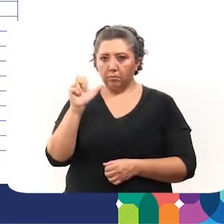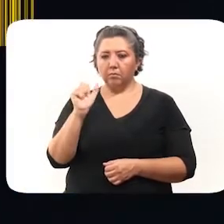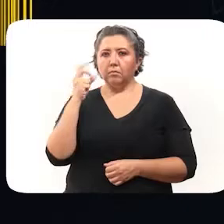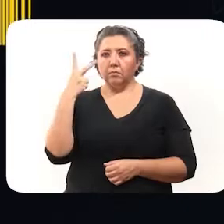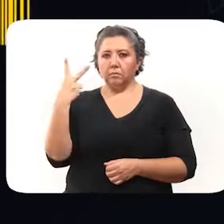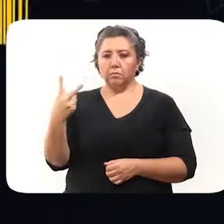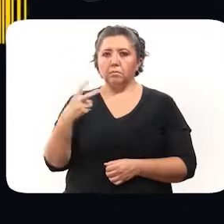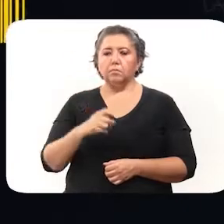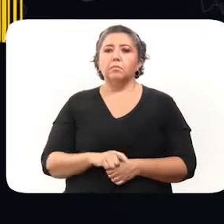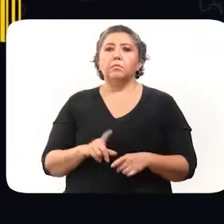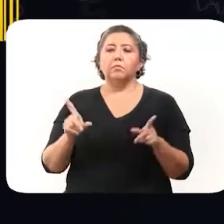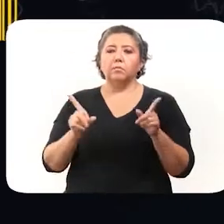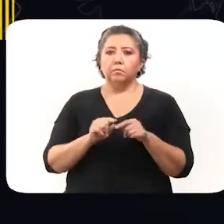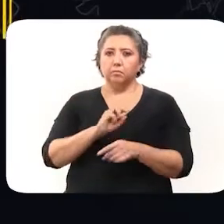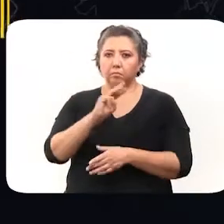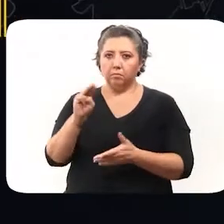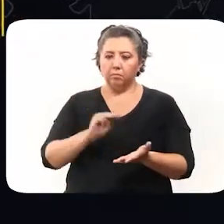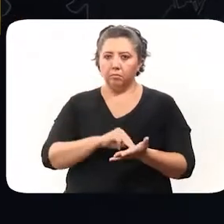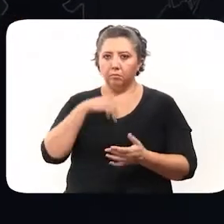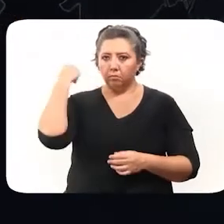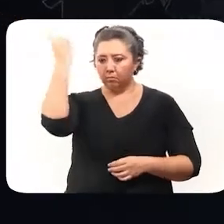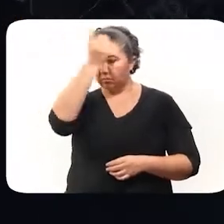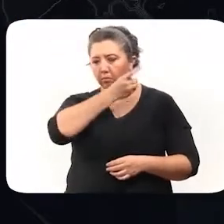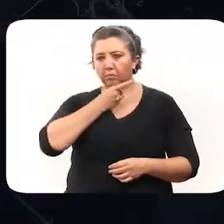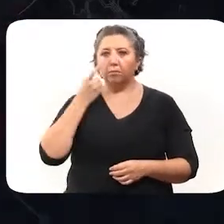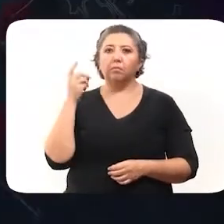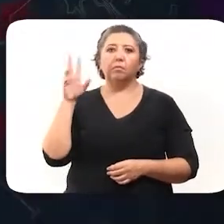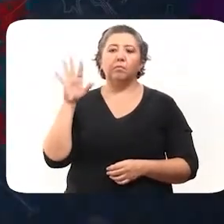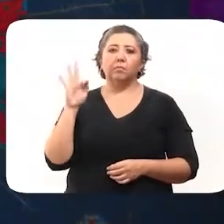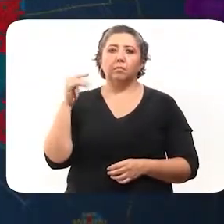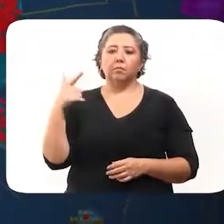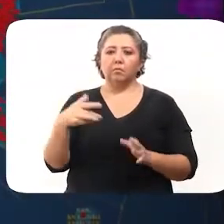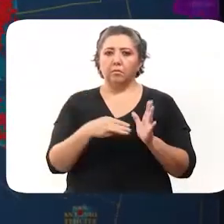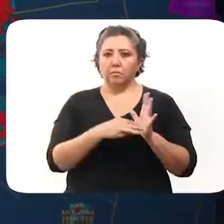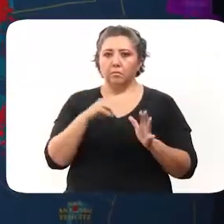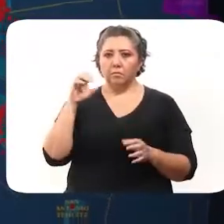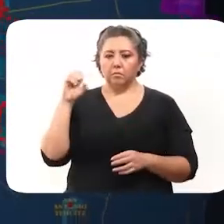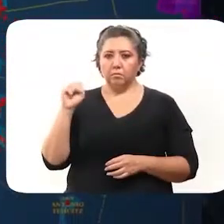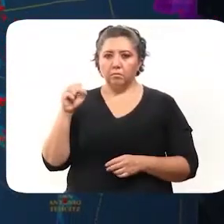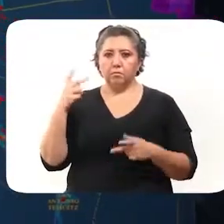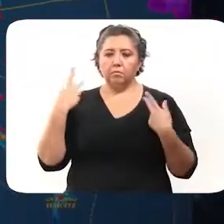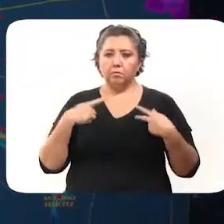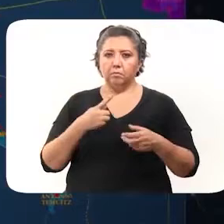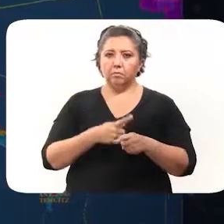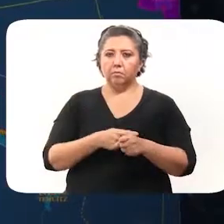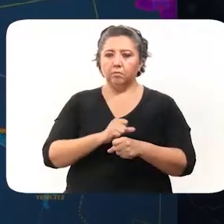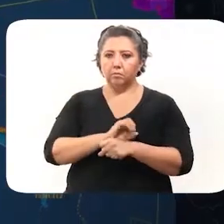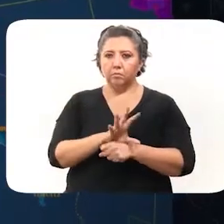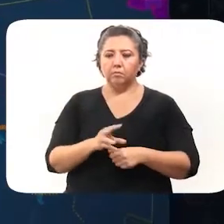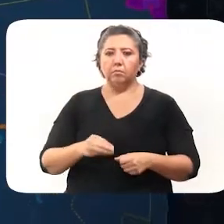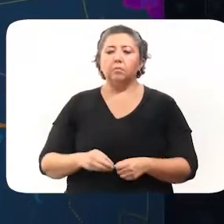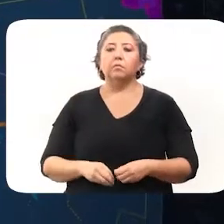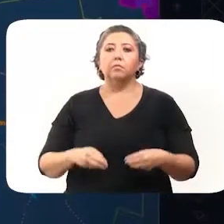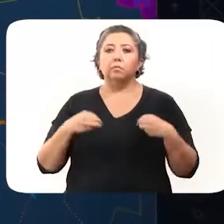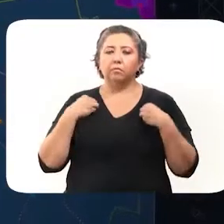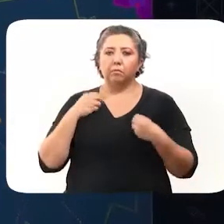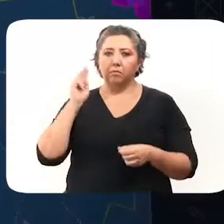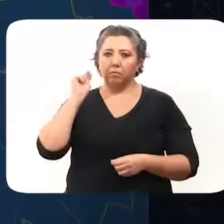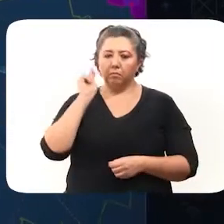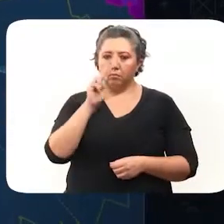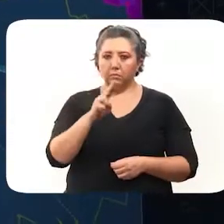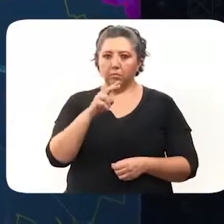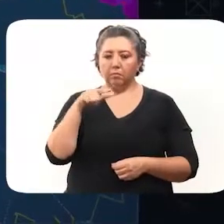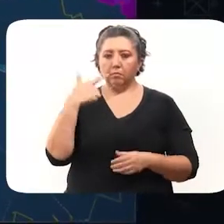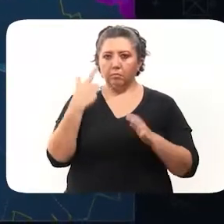2. Específicamente en Mérida se han diagnosticado 47.060 personas contagiadas de coronavirus que viven en la